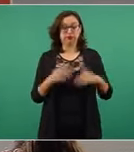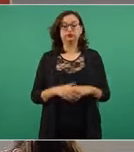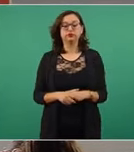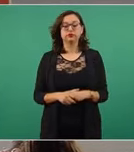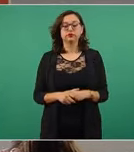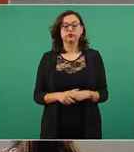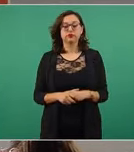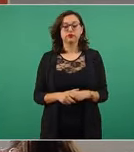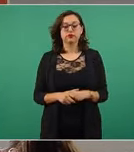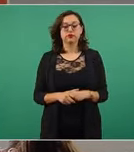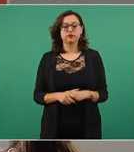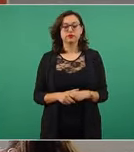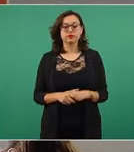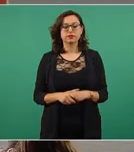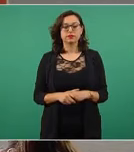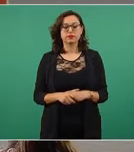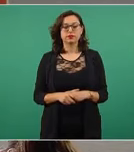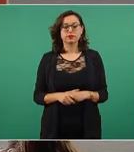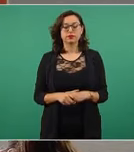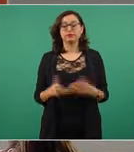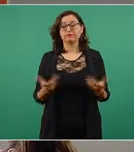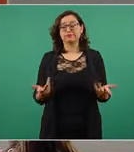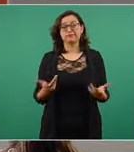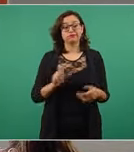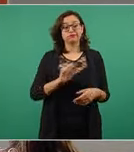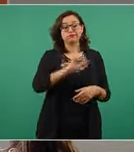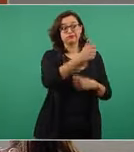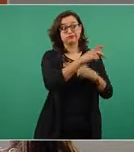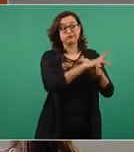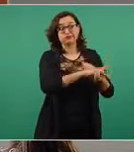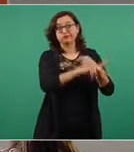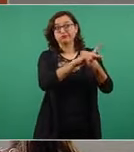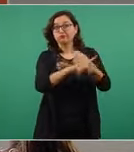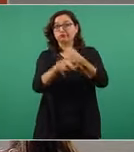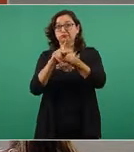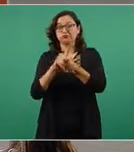Algo que no ha sucedido en otros países.